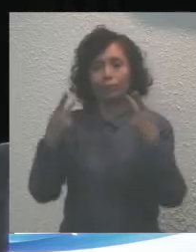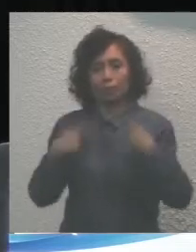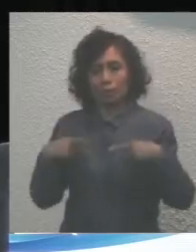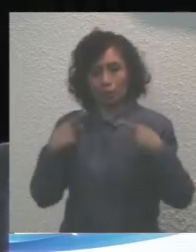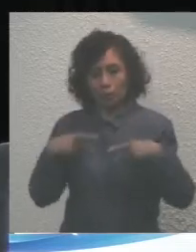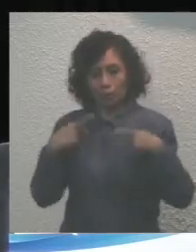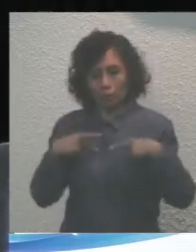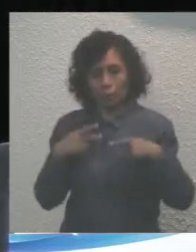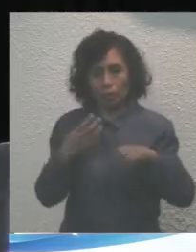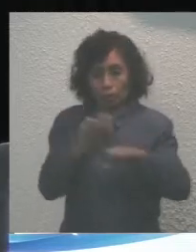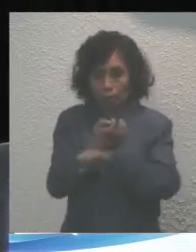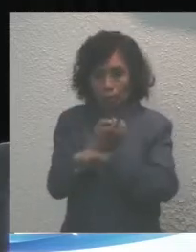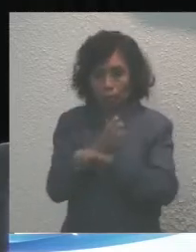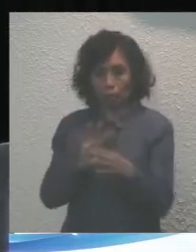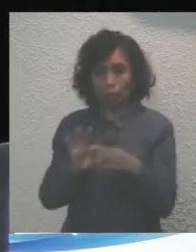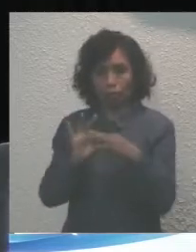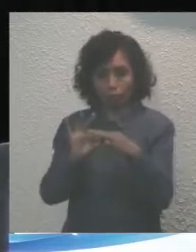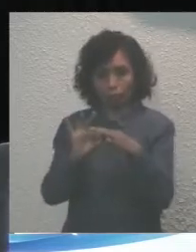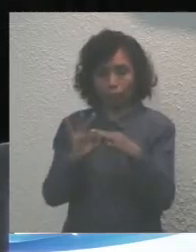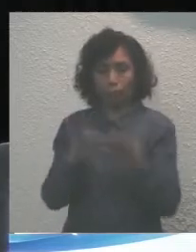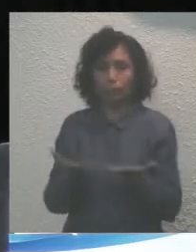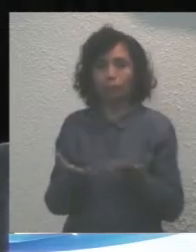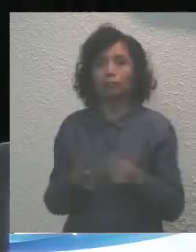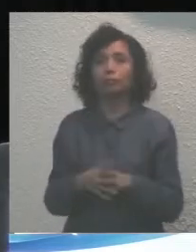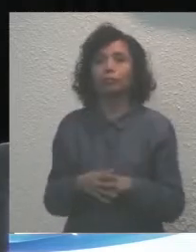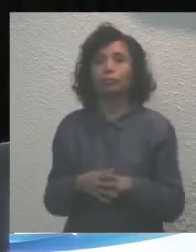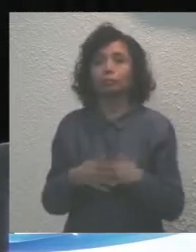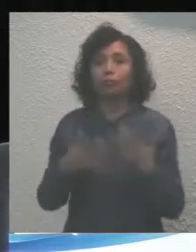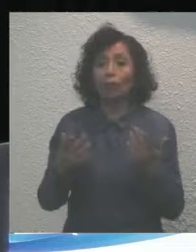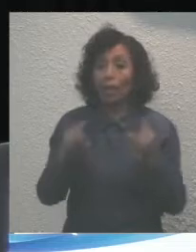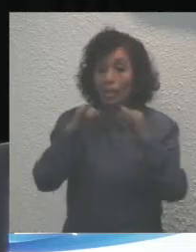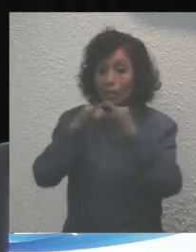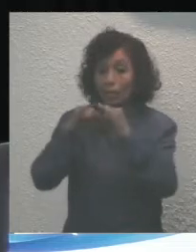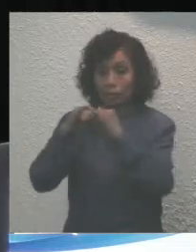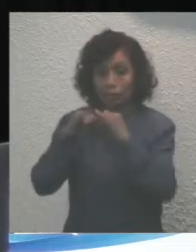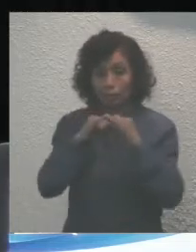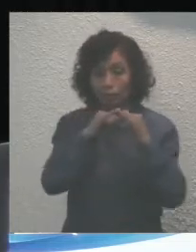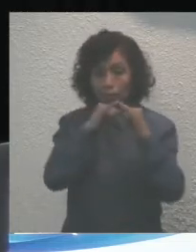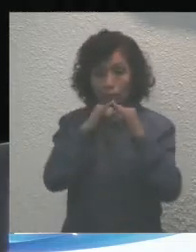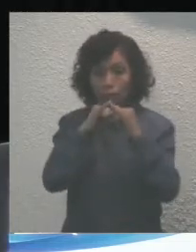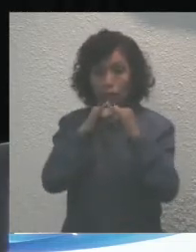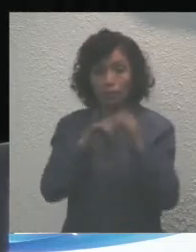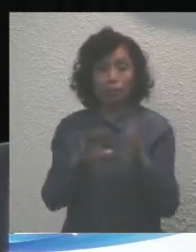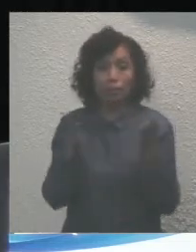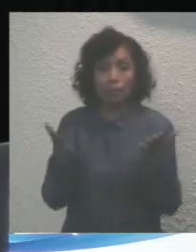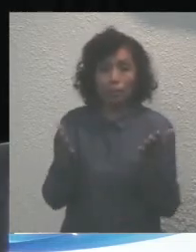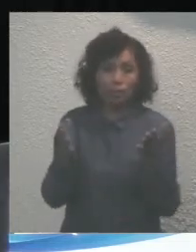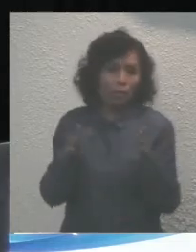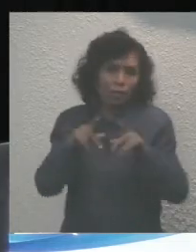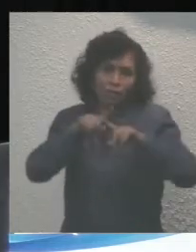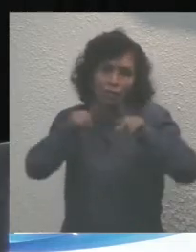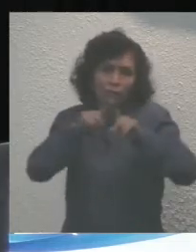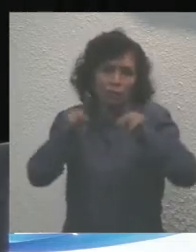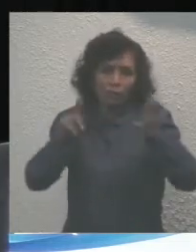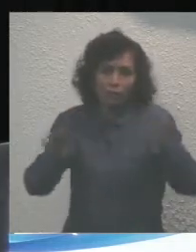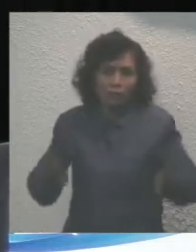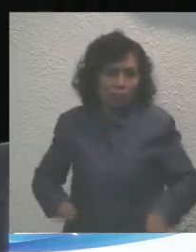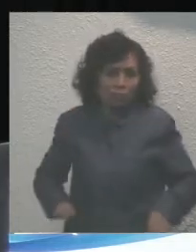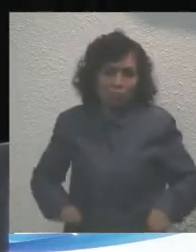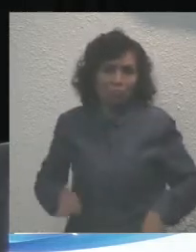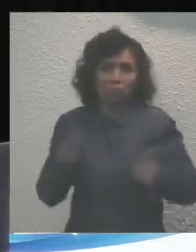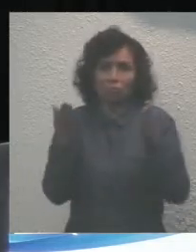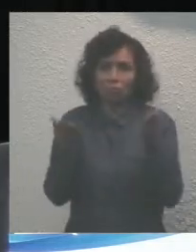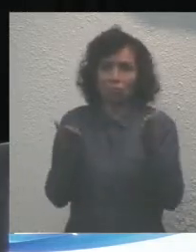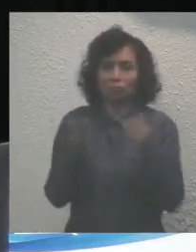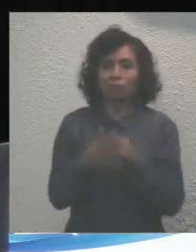ciudadano con el Estado. La relación entre las instituciones habrá de caracterizarse por una genuina y